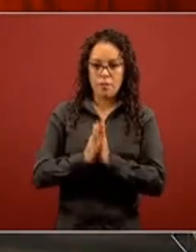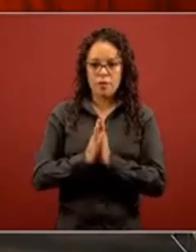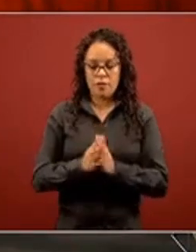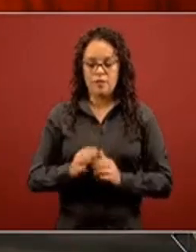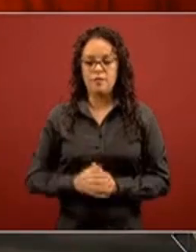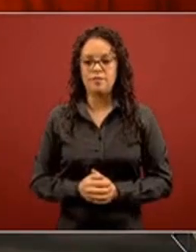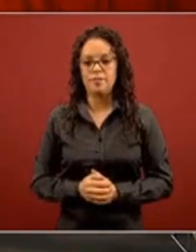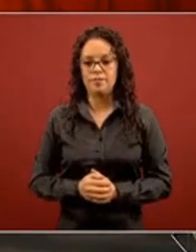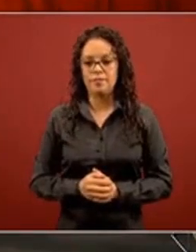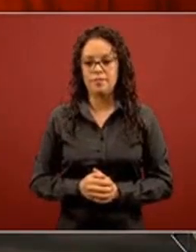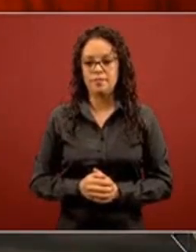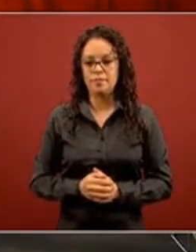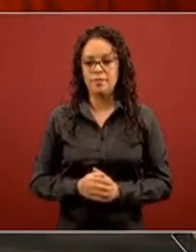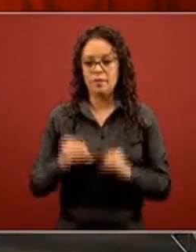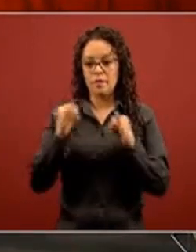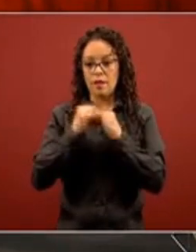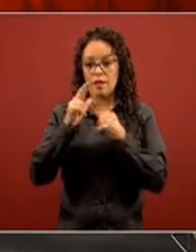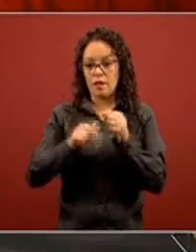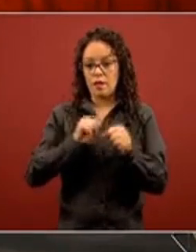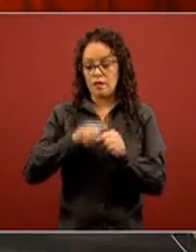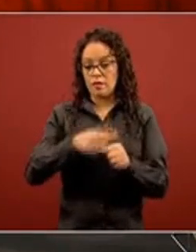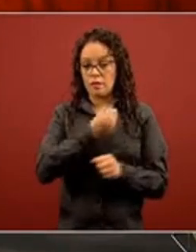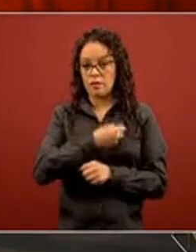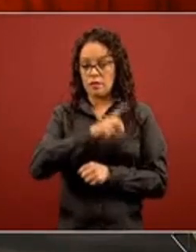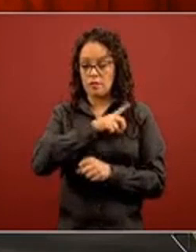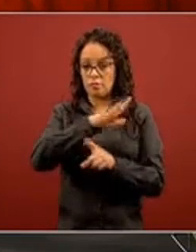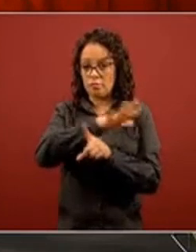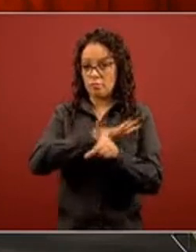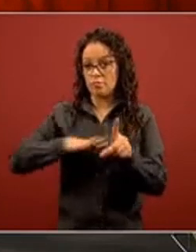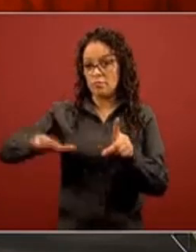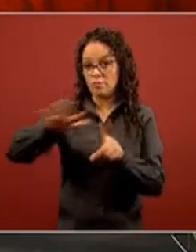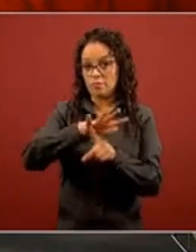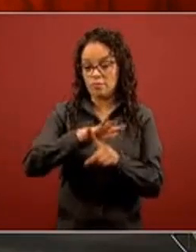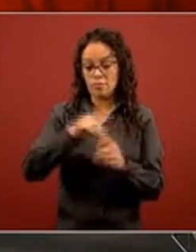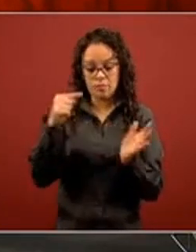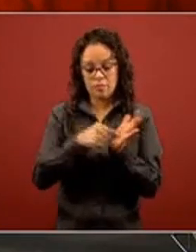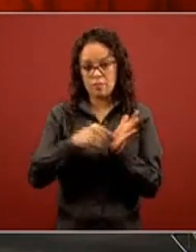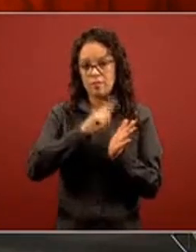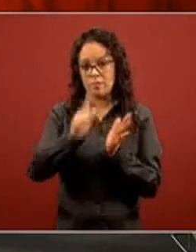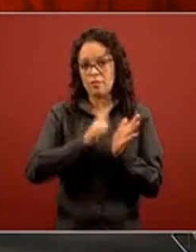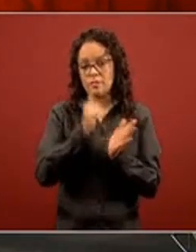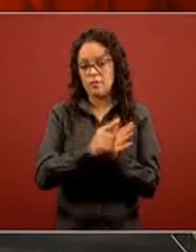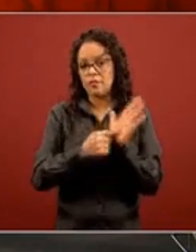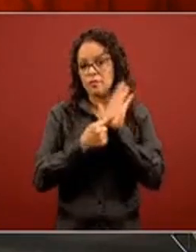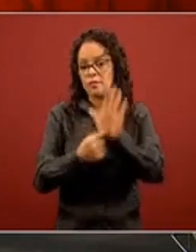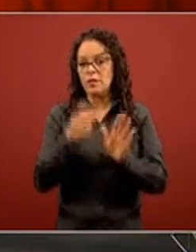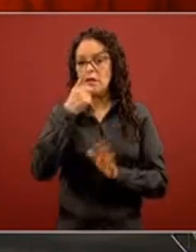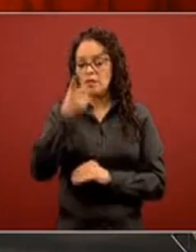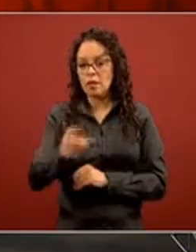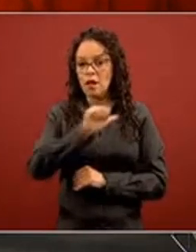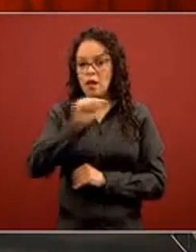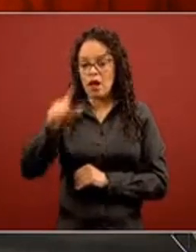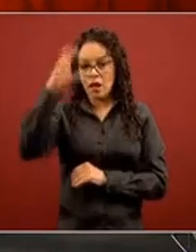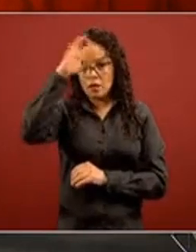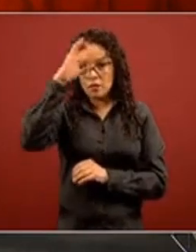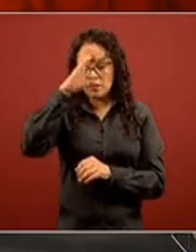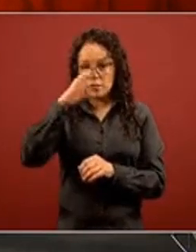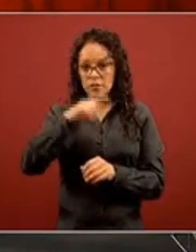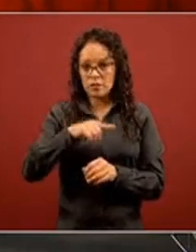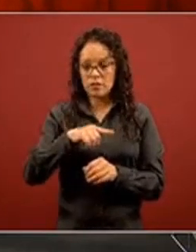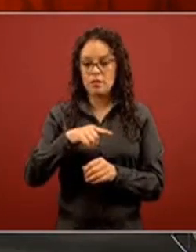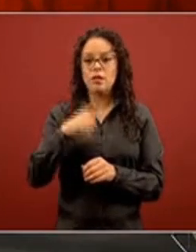de Salud Pública, cuyo mandato de ley es generar conocimiento científico para orientar las políticas de